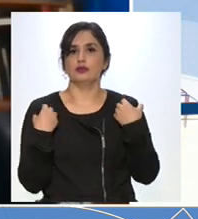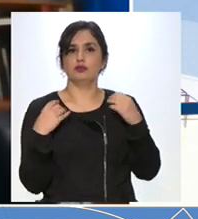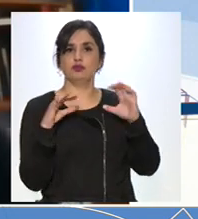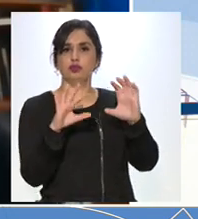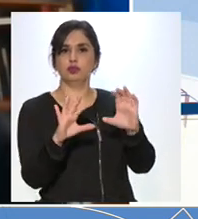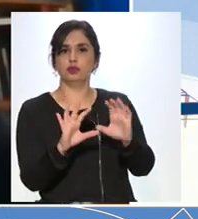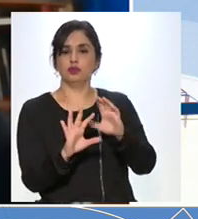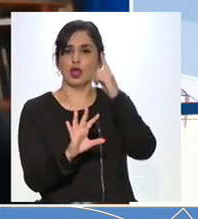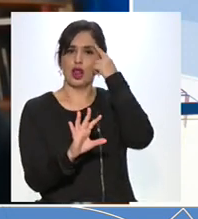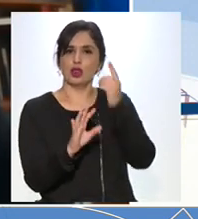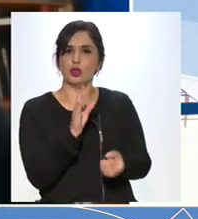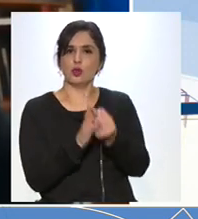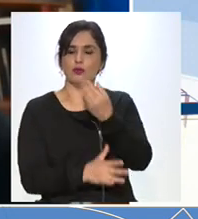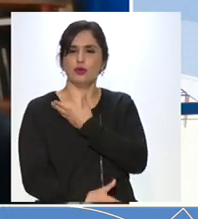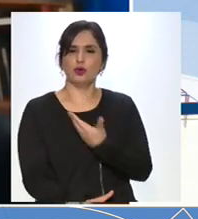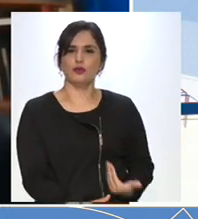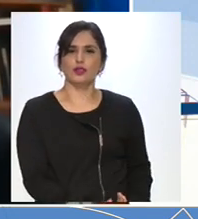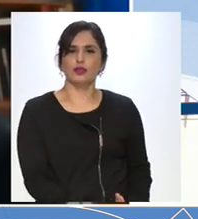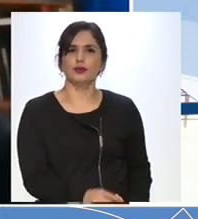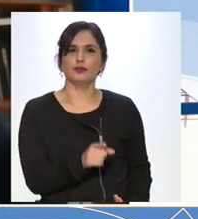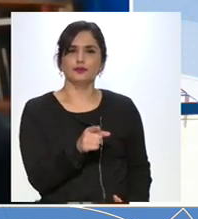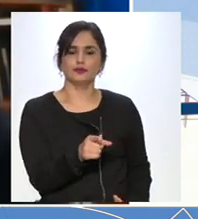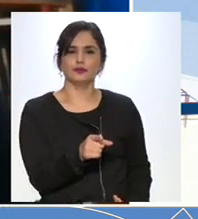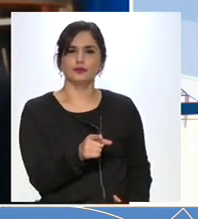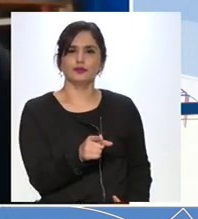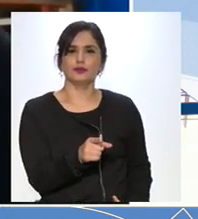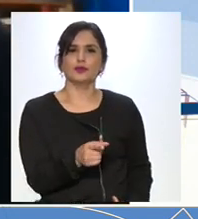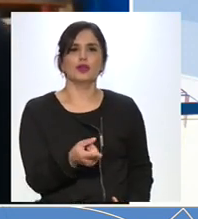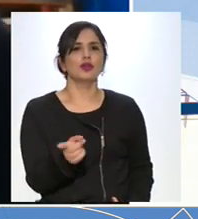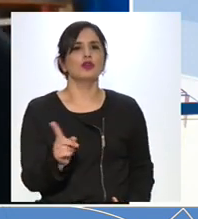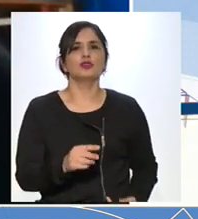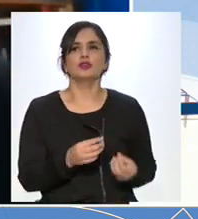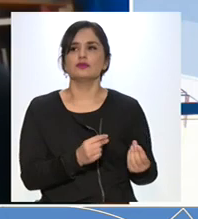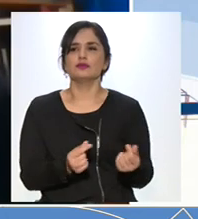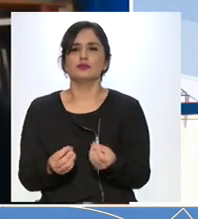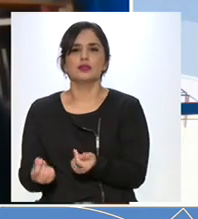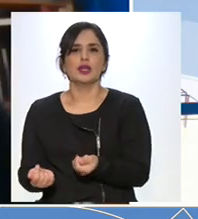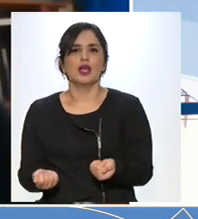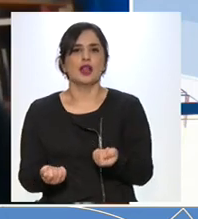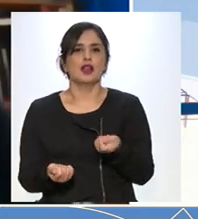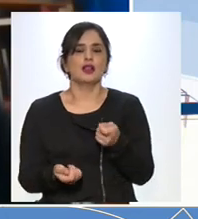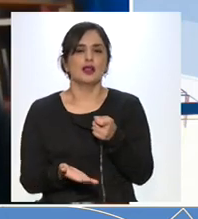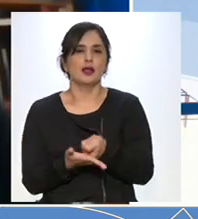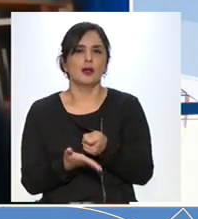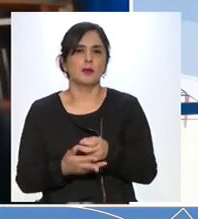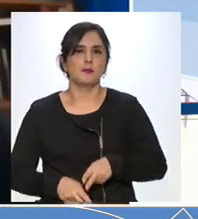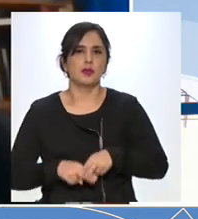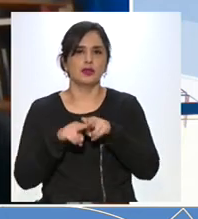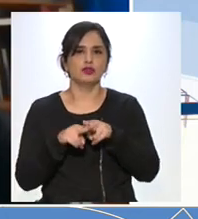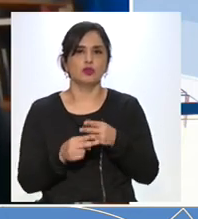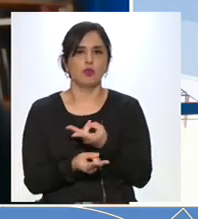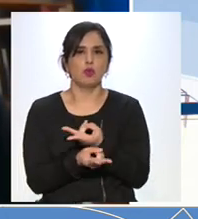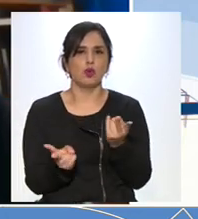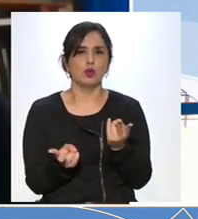escenario, al nuevo gobierno, junto a eso no se está dinamizando la inversión pública como se esperaba.